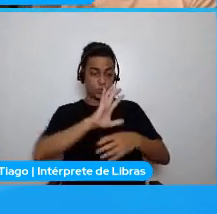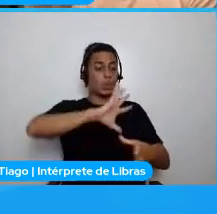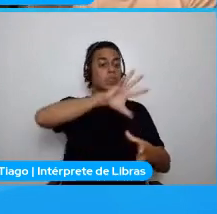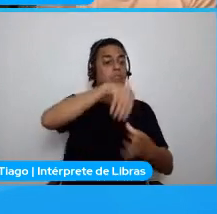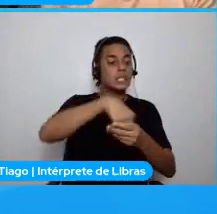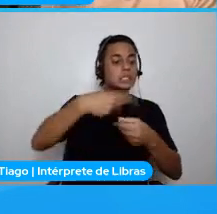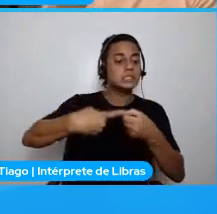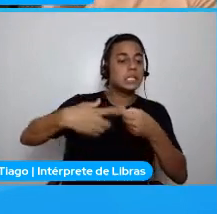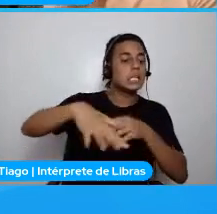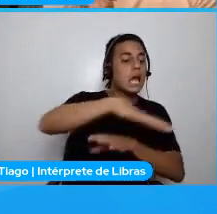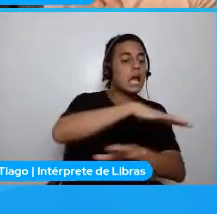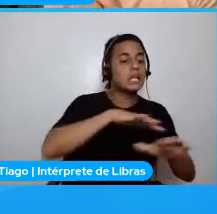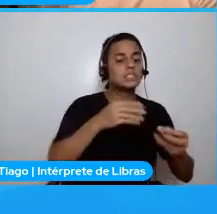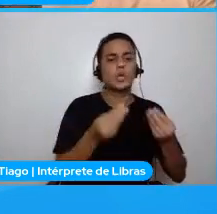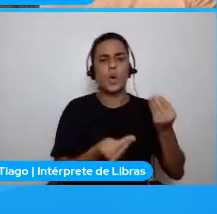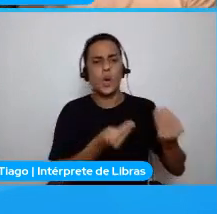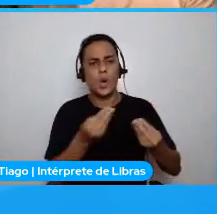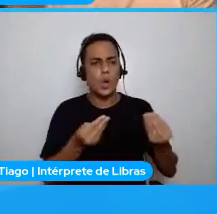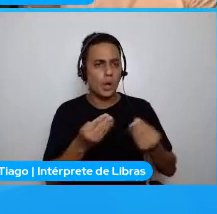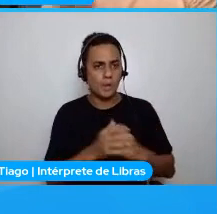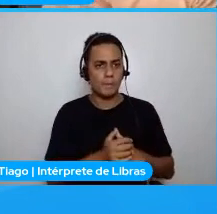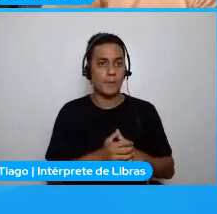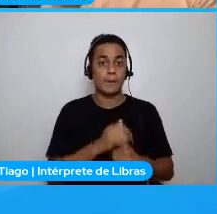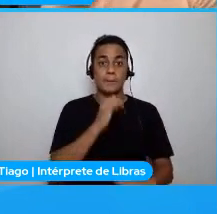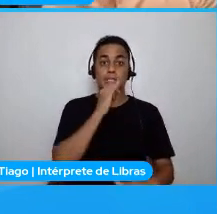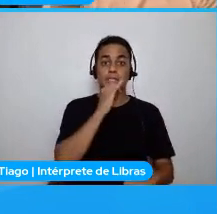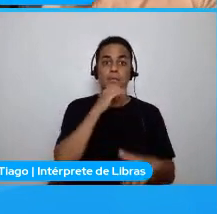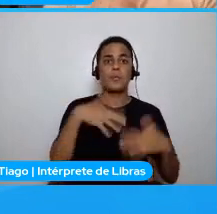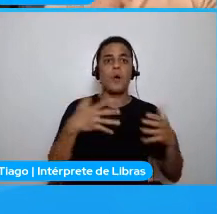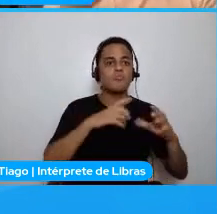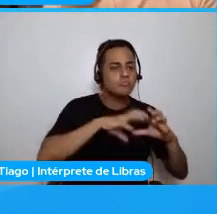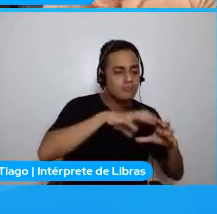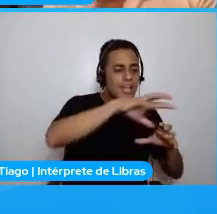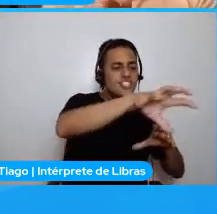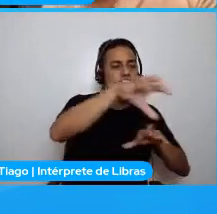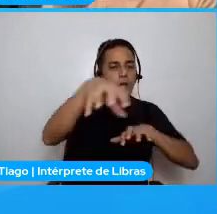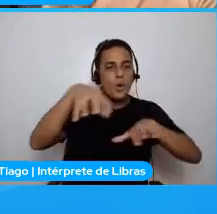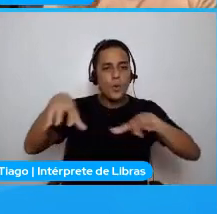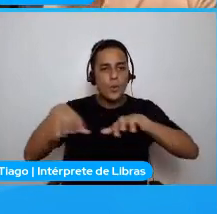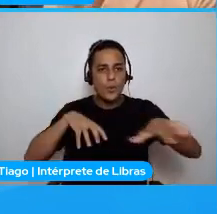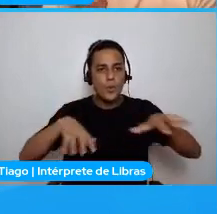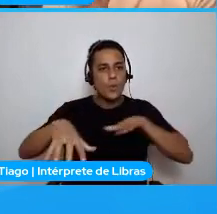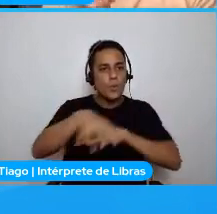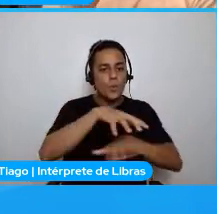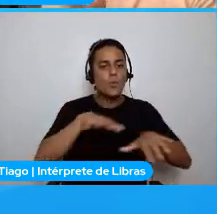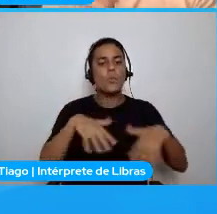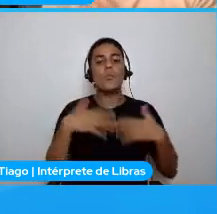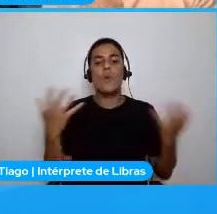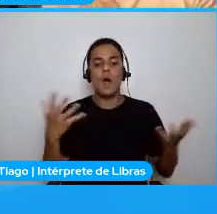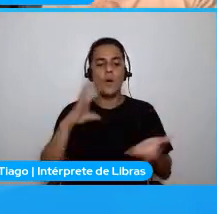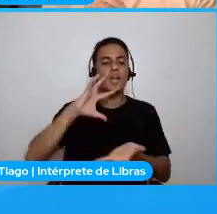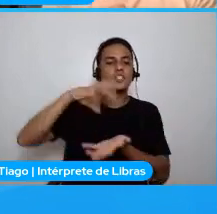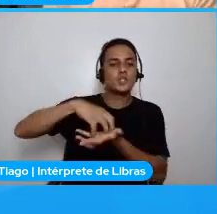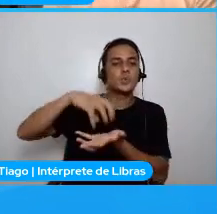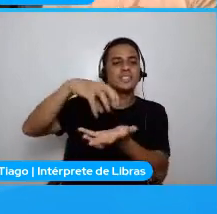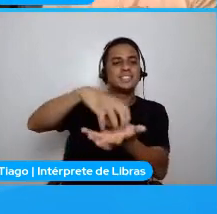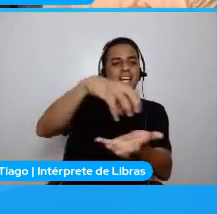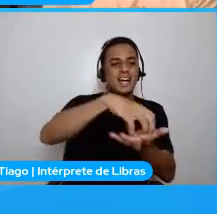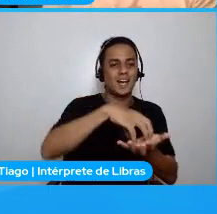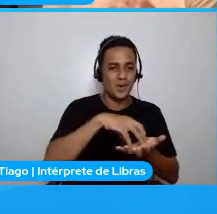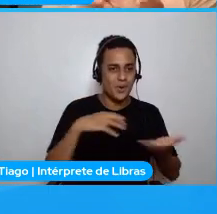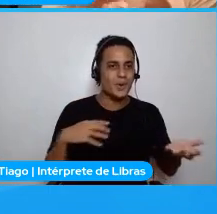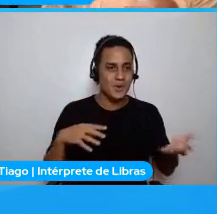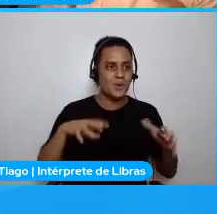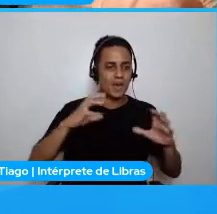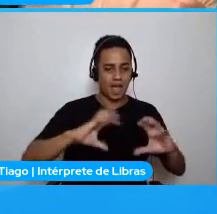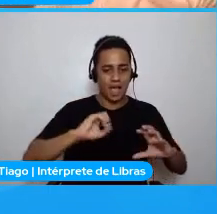las provincias ciudades y dentro, cantones, y dentro de esos cantones, cuáles son las instituciones públicas dentro de los cantones que